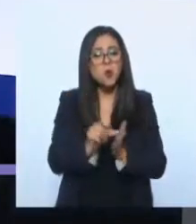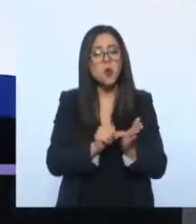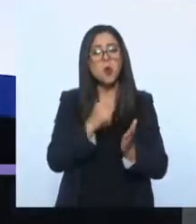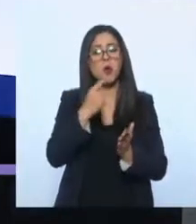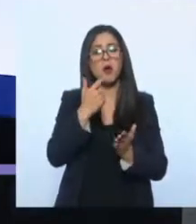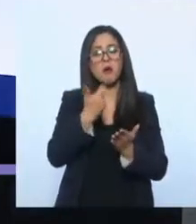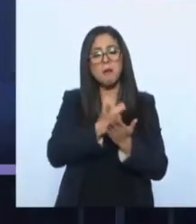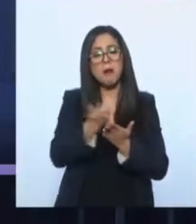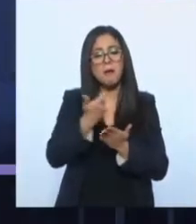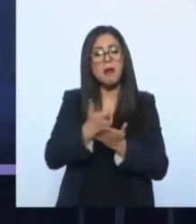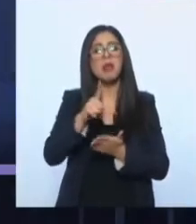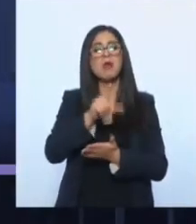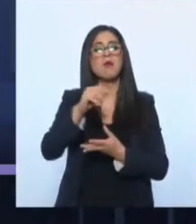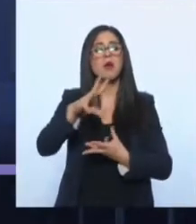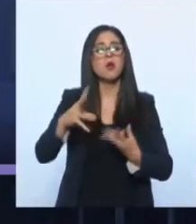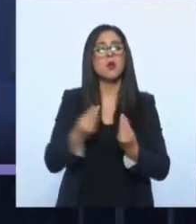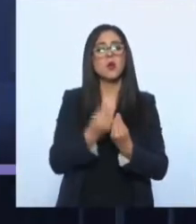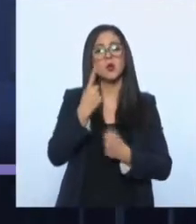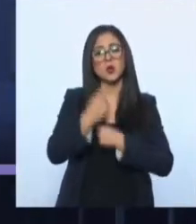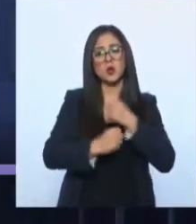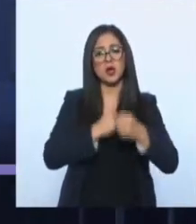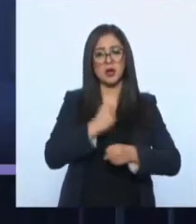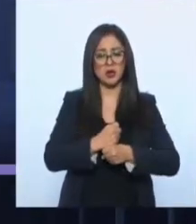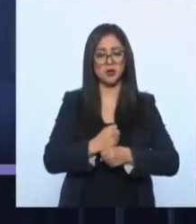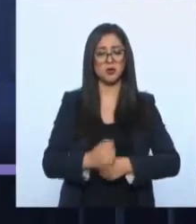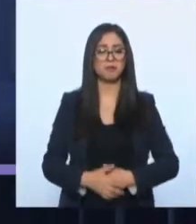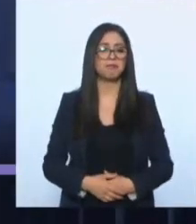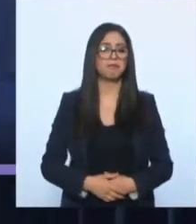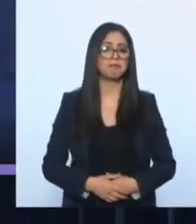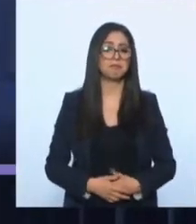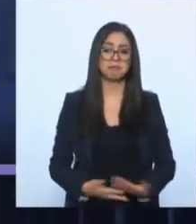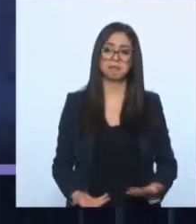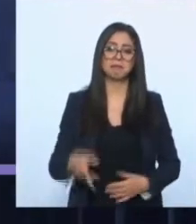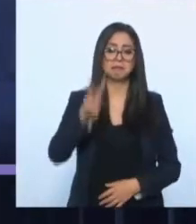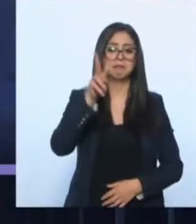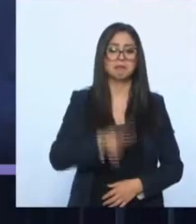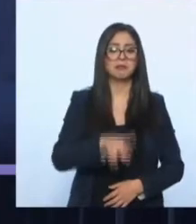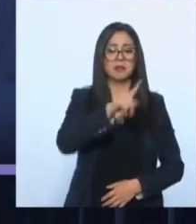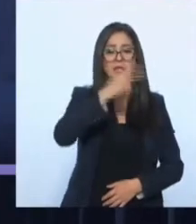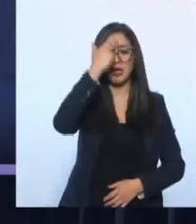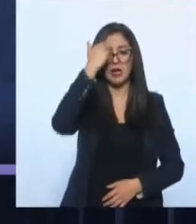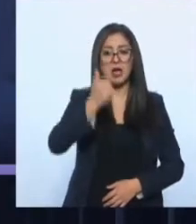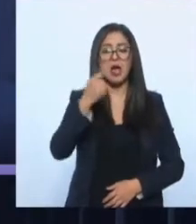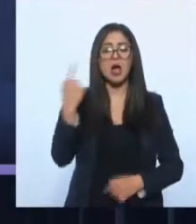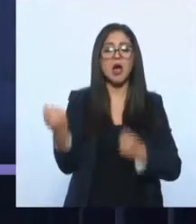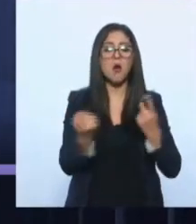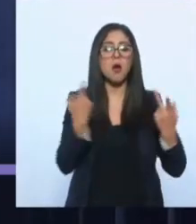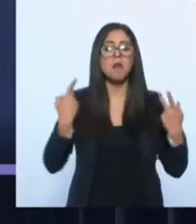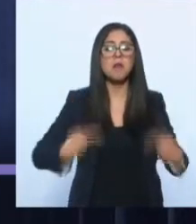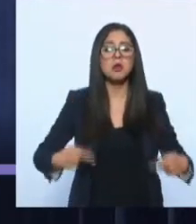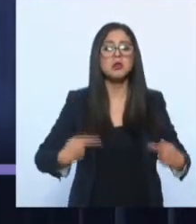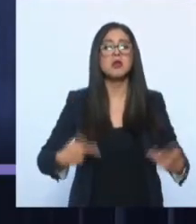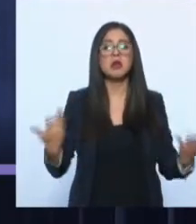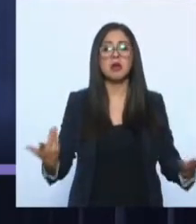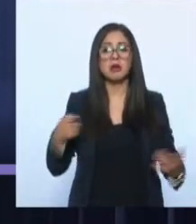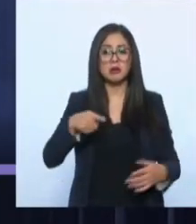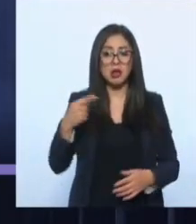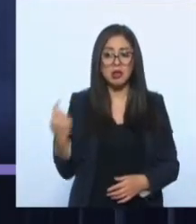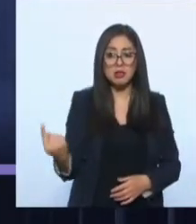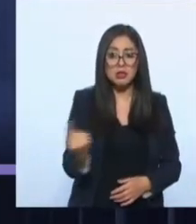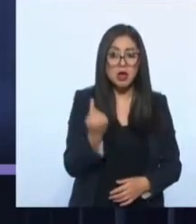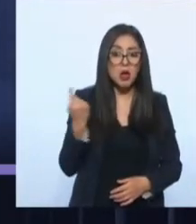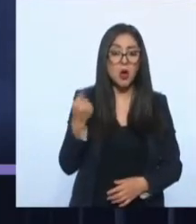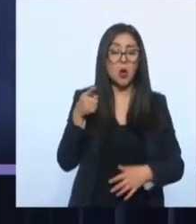toda la razón, nadie es eterno, nadie es eterna. Yo me asombraría mucho por aquellas personas que fueran eternas, ¿verdad? Sí.